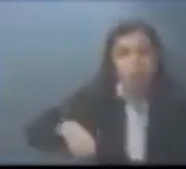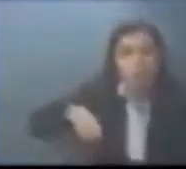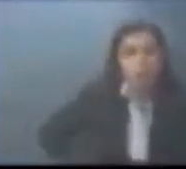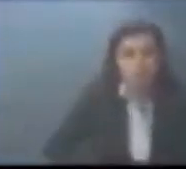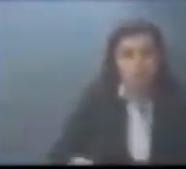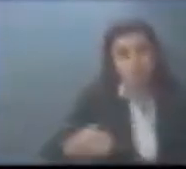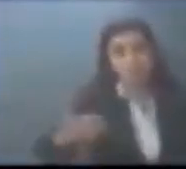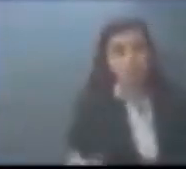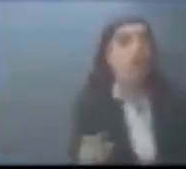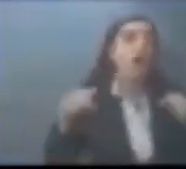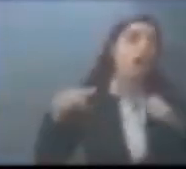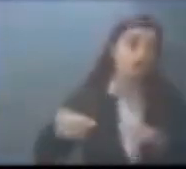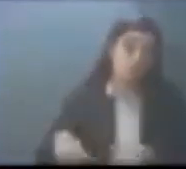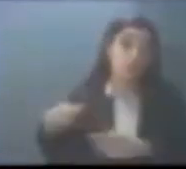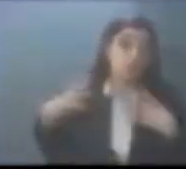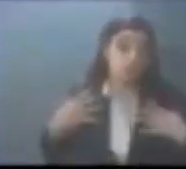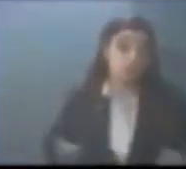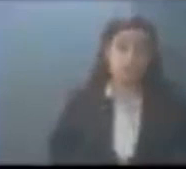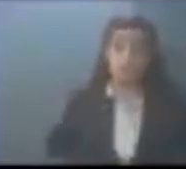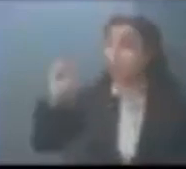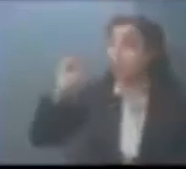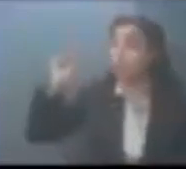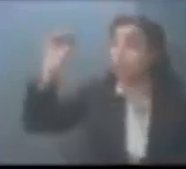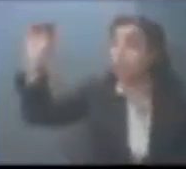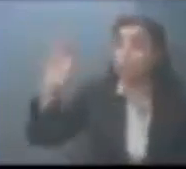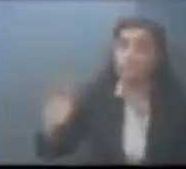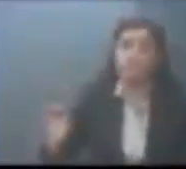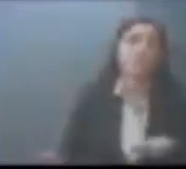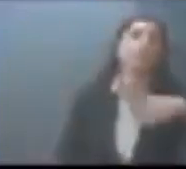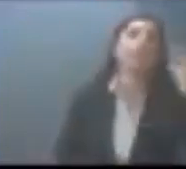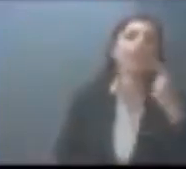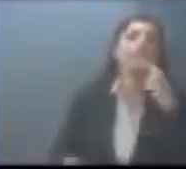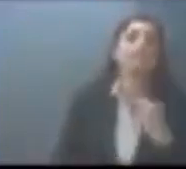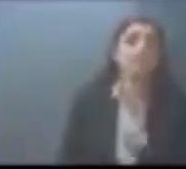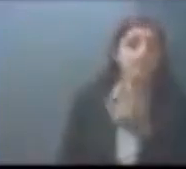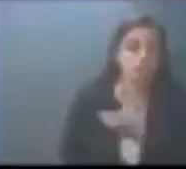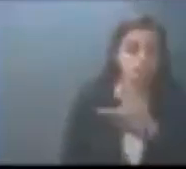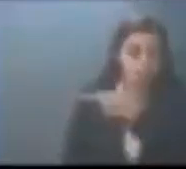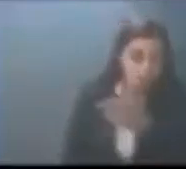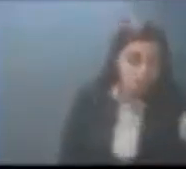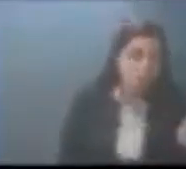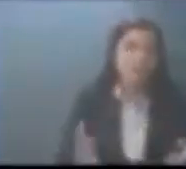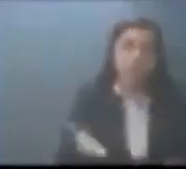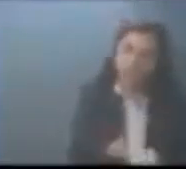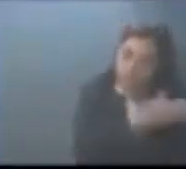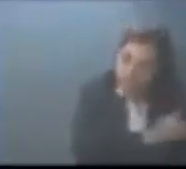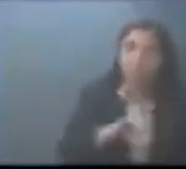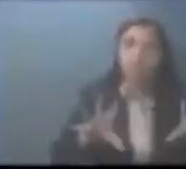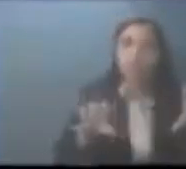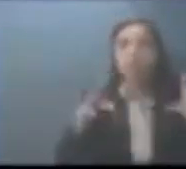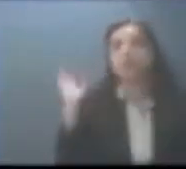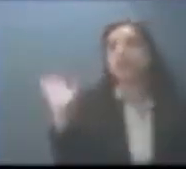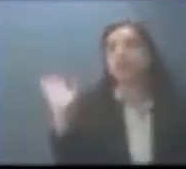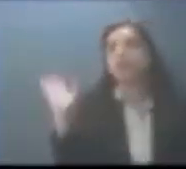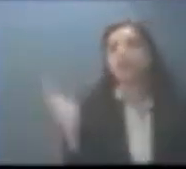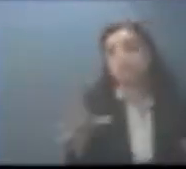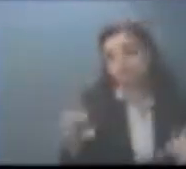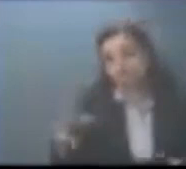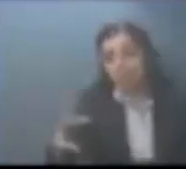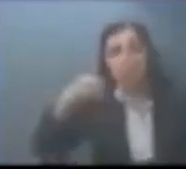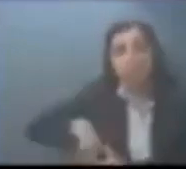gobierno necesita hacer préstamos, es por todo lo que se han robado. ¿Quieren